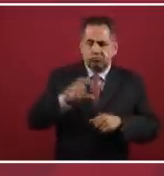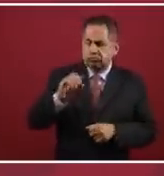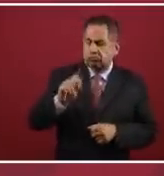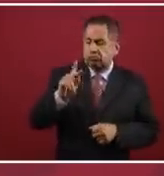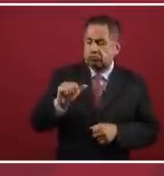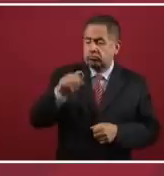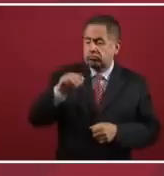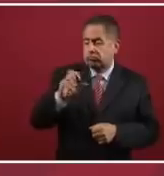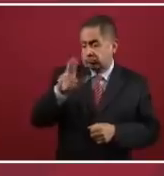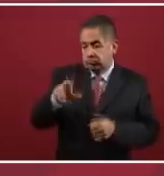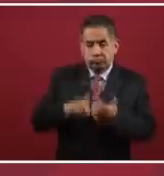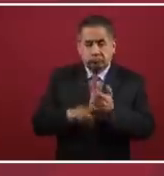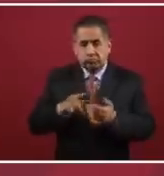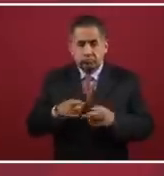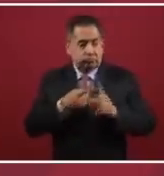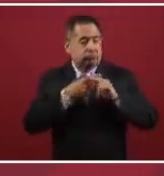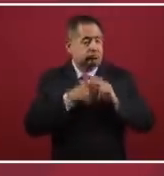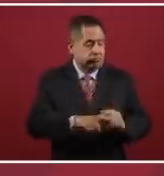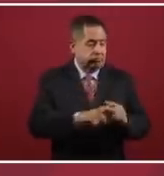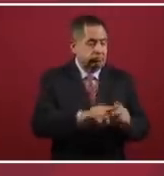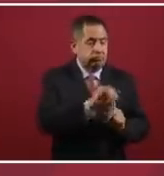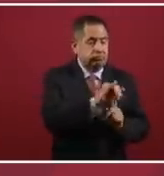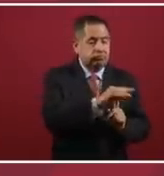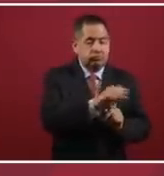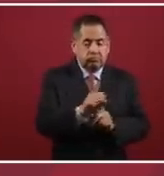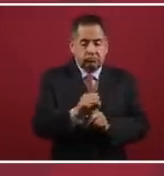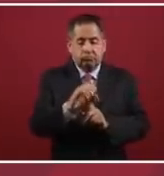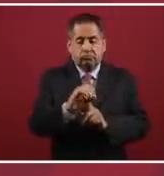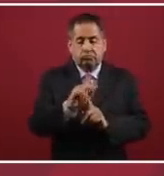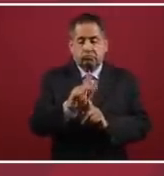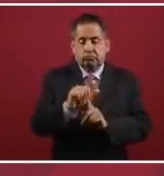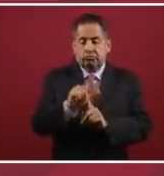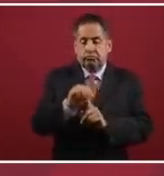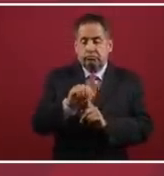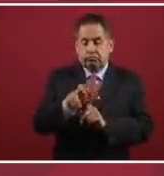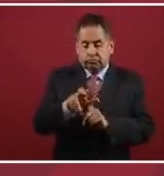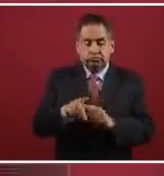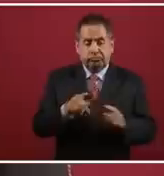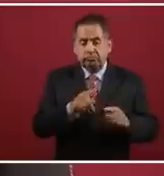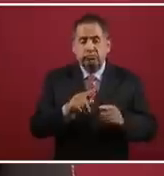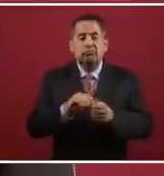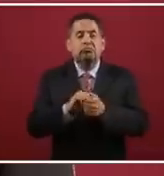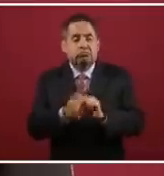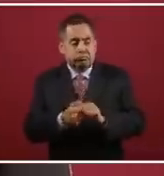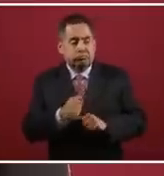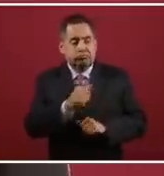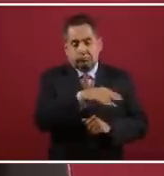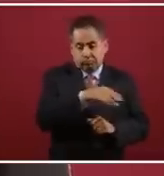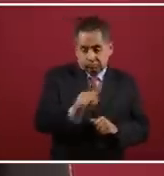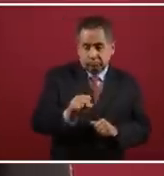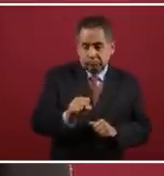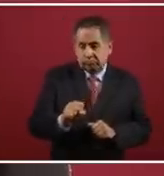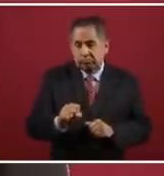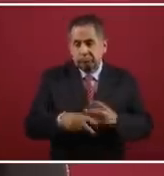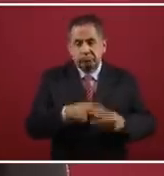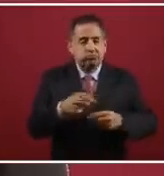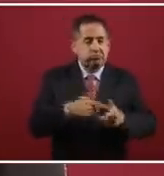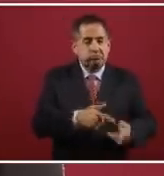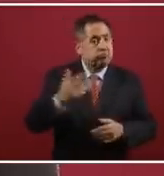y comenzó el programa como IMSS Coplamar, porque hasta entonces el IMSS